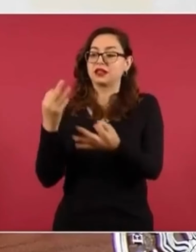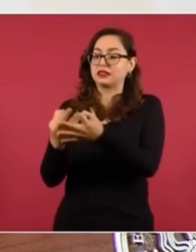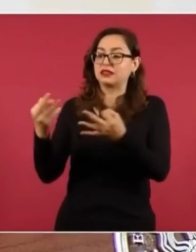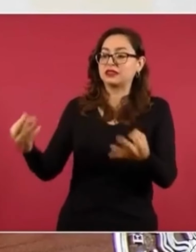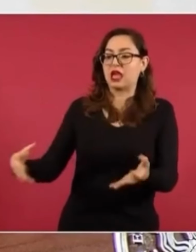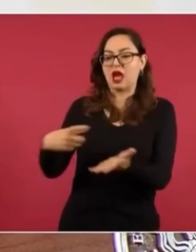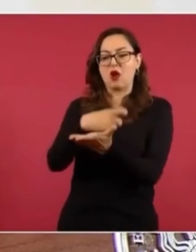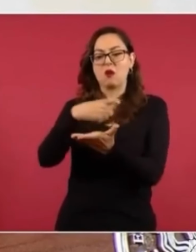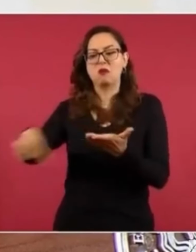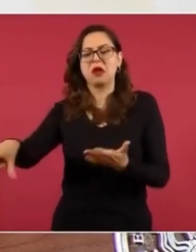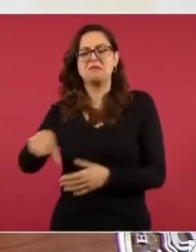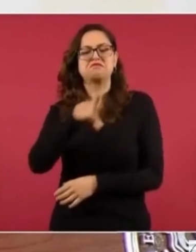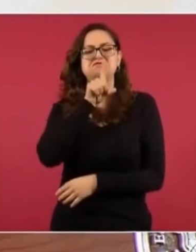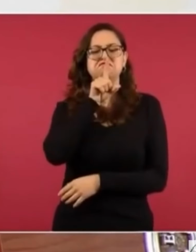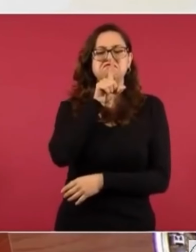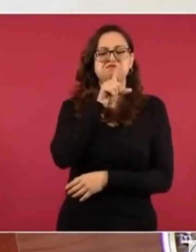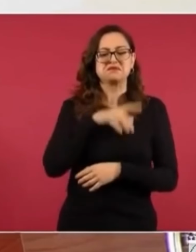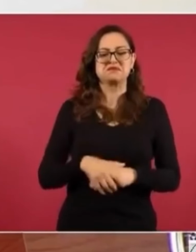ya estaba